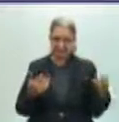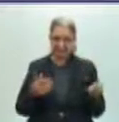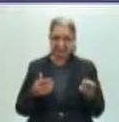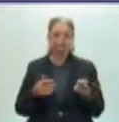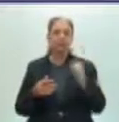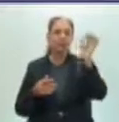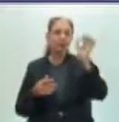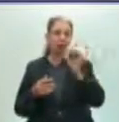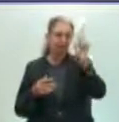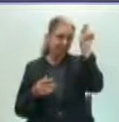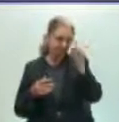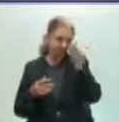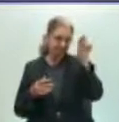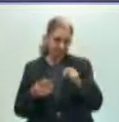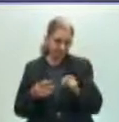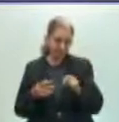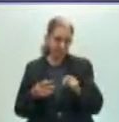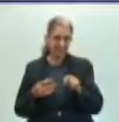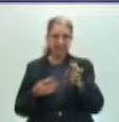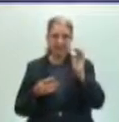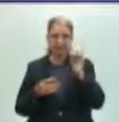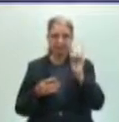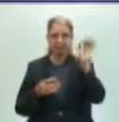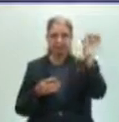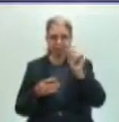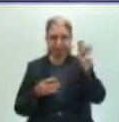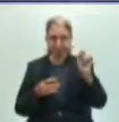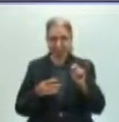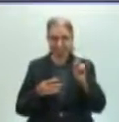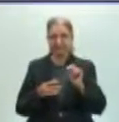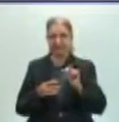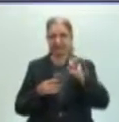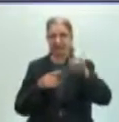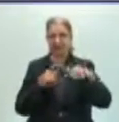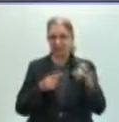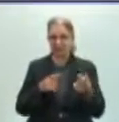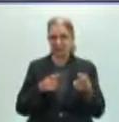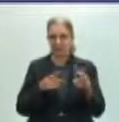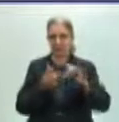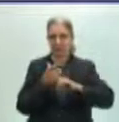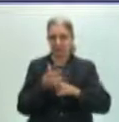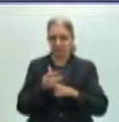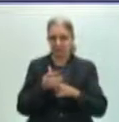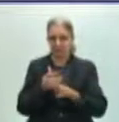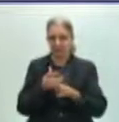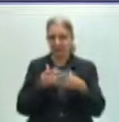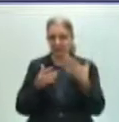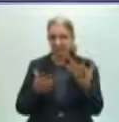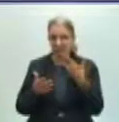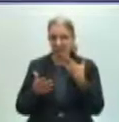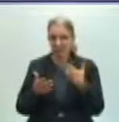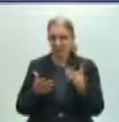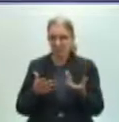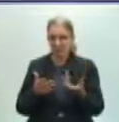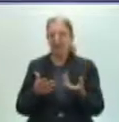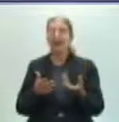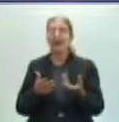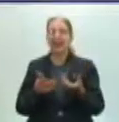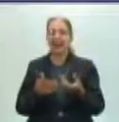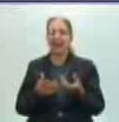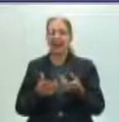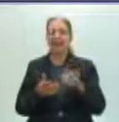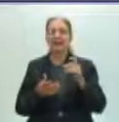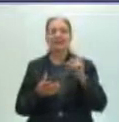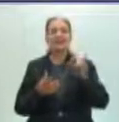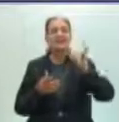convenientes para entonces poder dar la respuesta. En este caso son 30